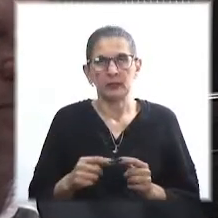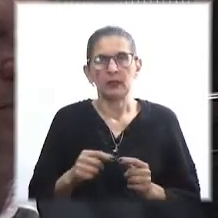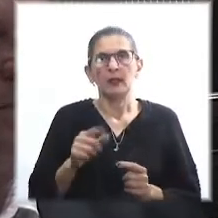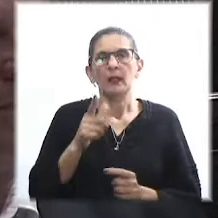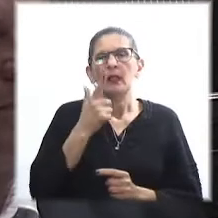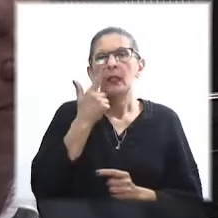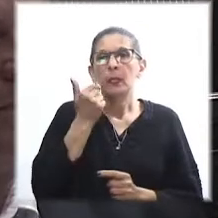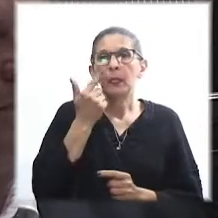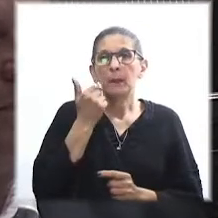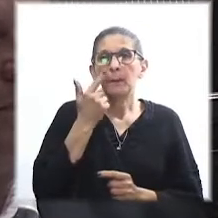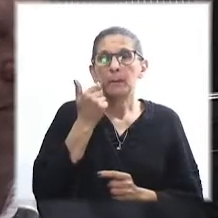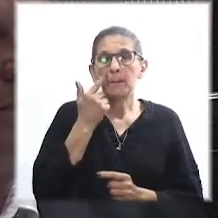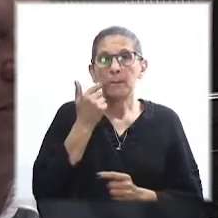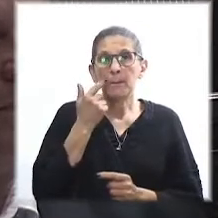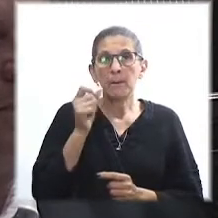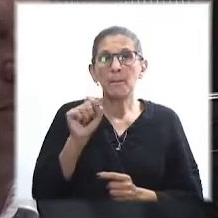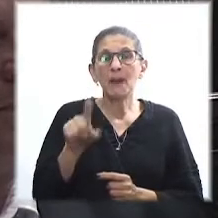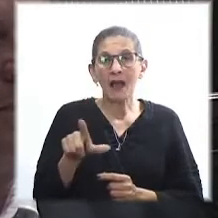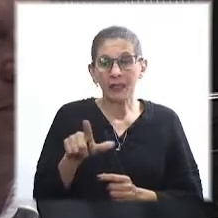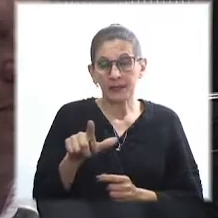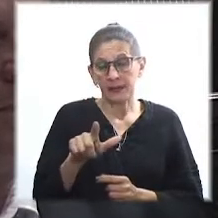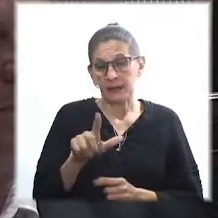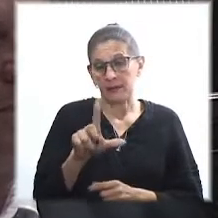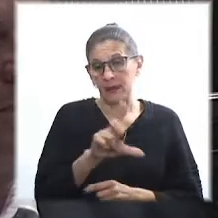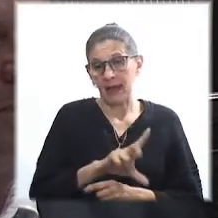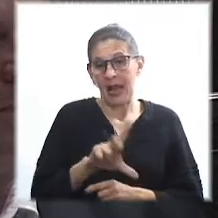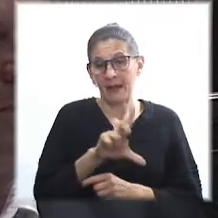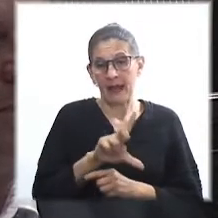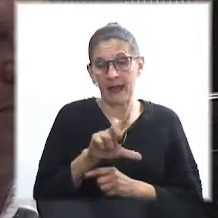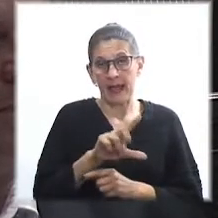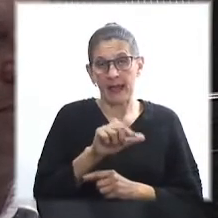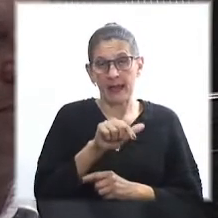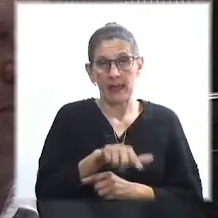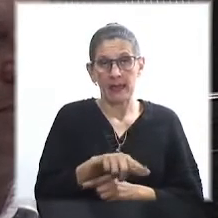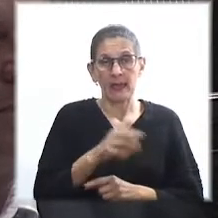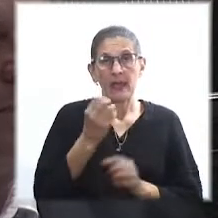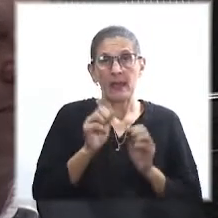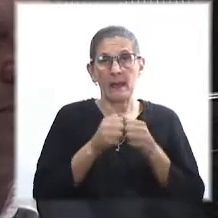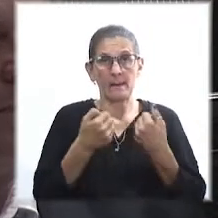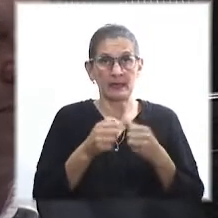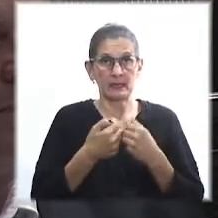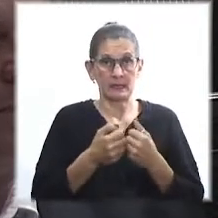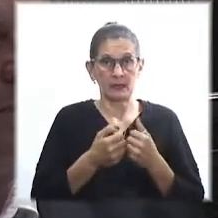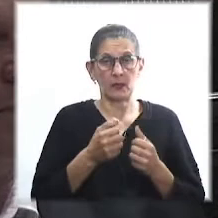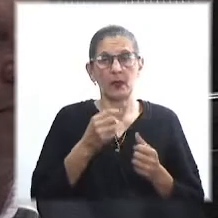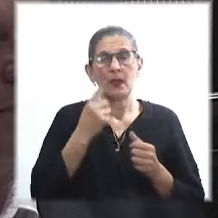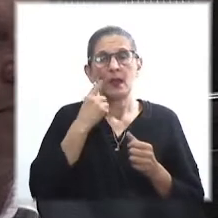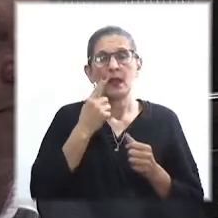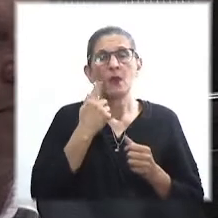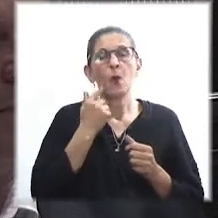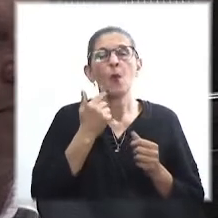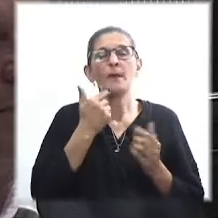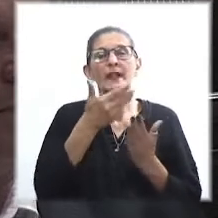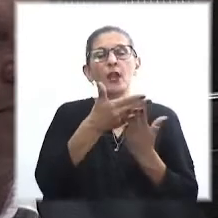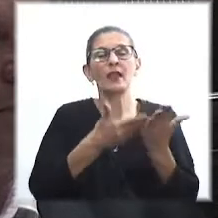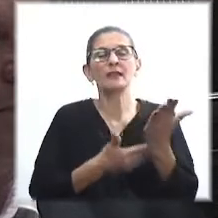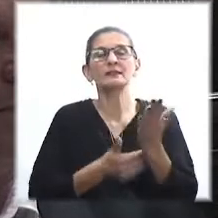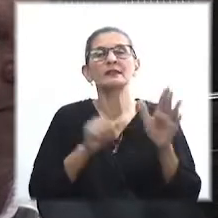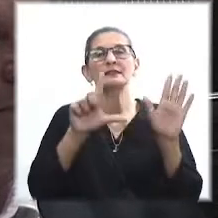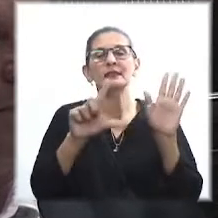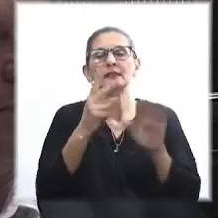del padre, el doctor Jorge Larrañaga padre, un viejo caudillo del Partido Nacional en Paysandú, la lista 72,